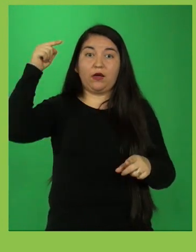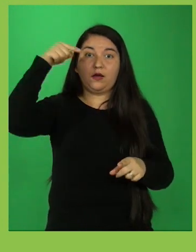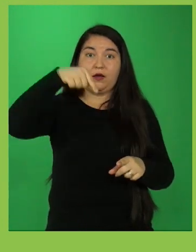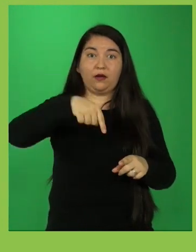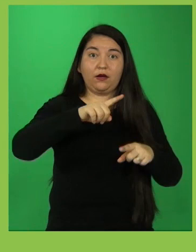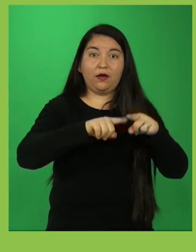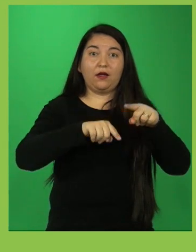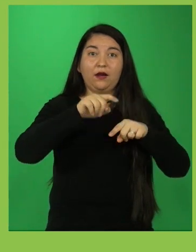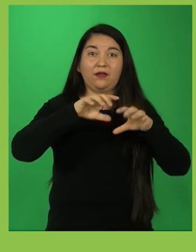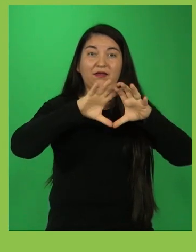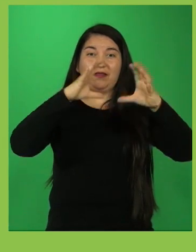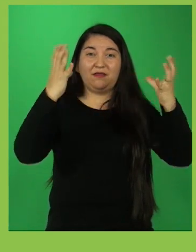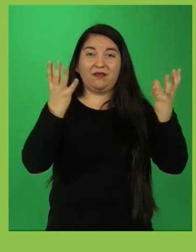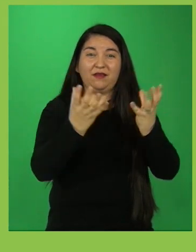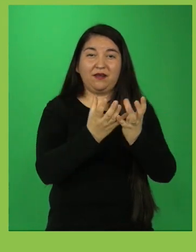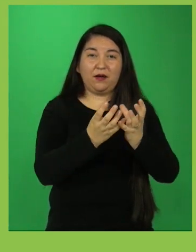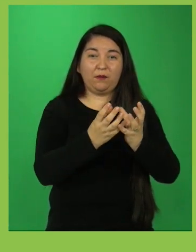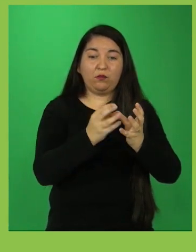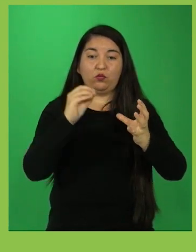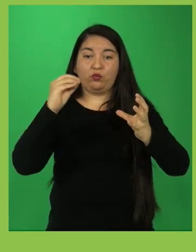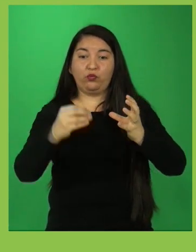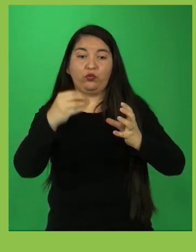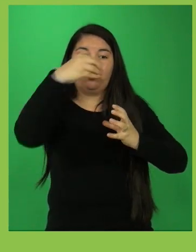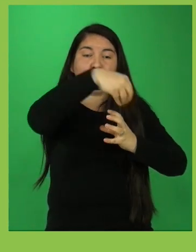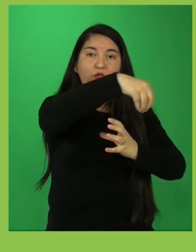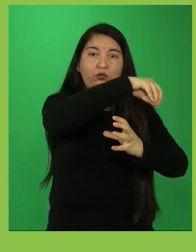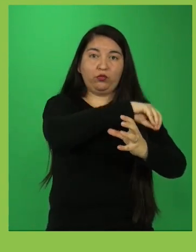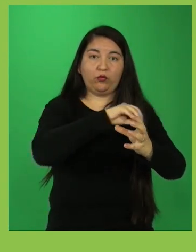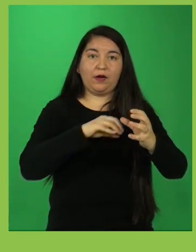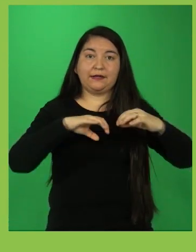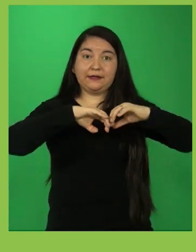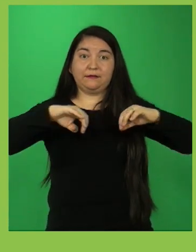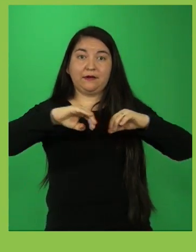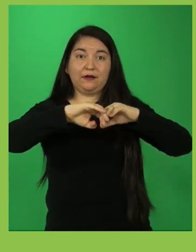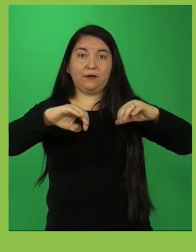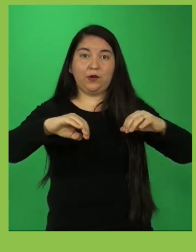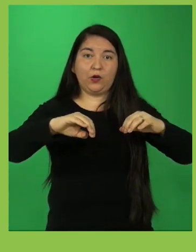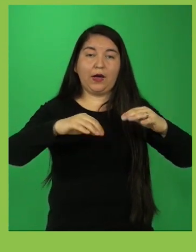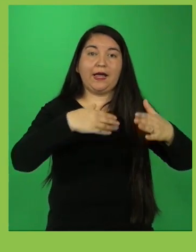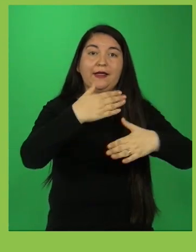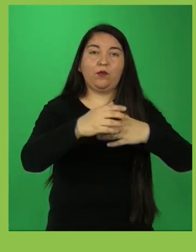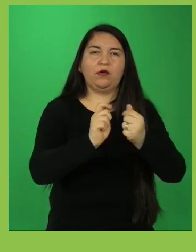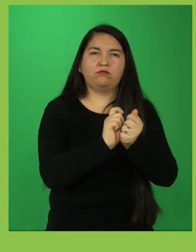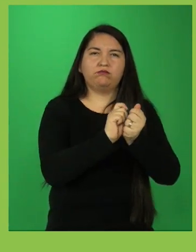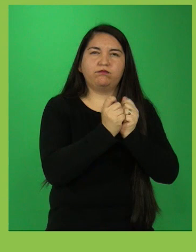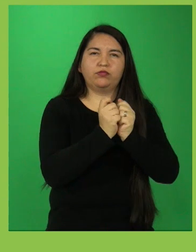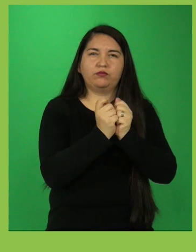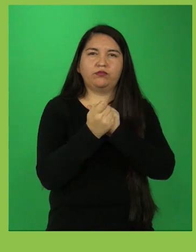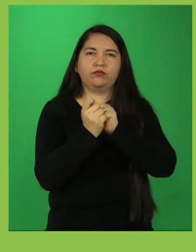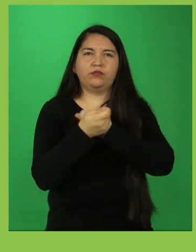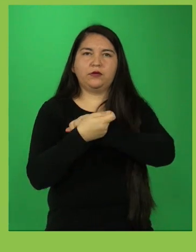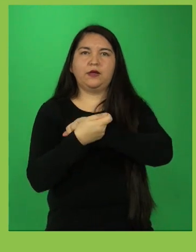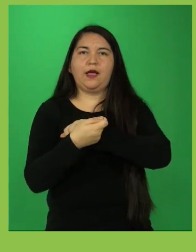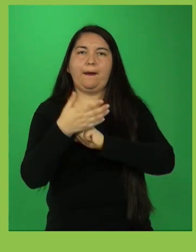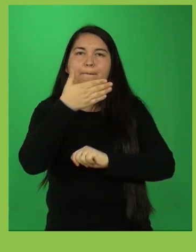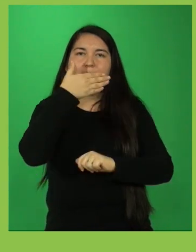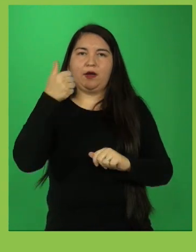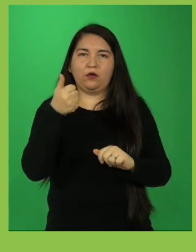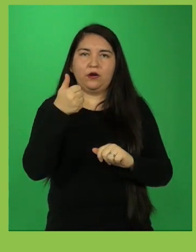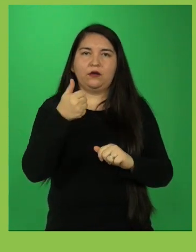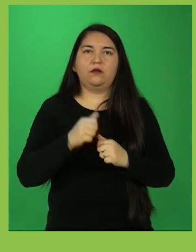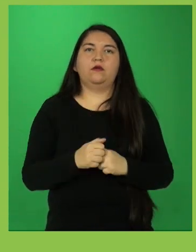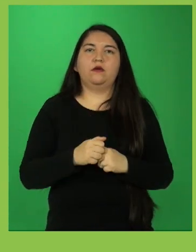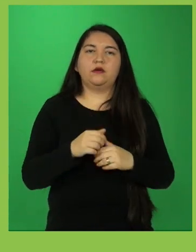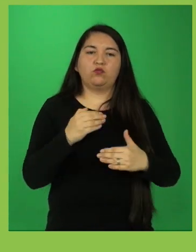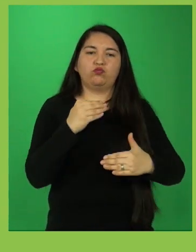por separado, pero a medida que pasa el tiempo se van transformando, van mejorando. Es